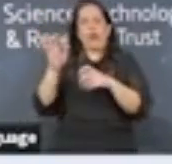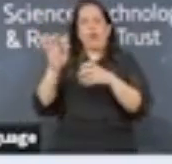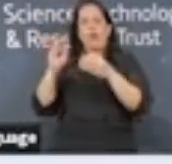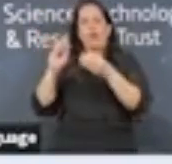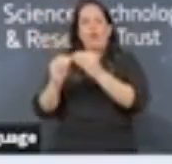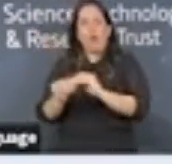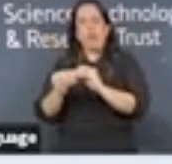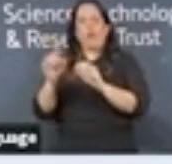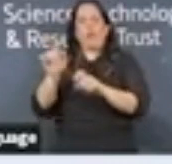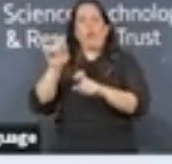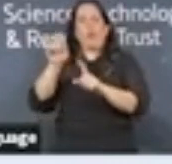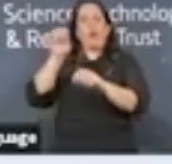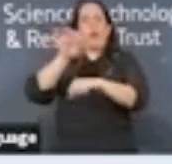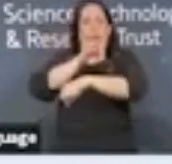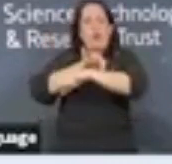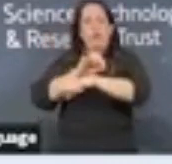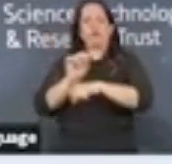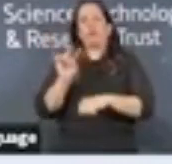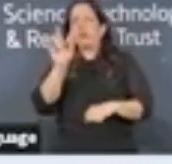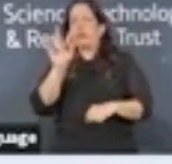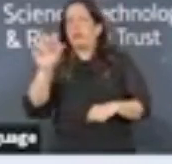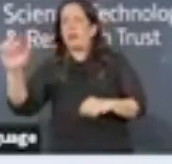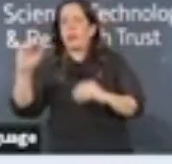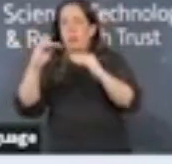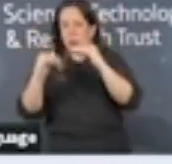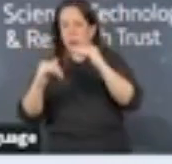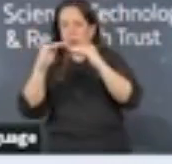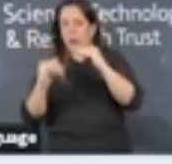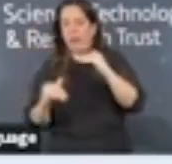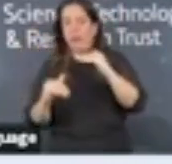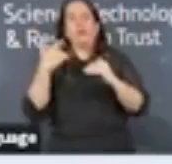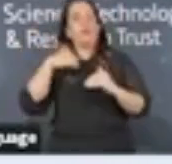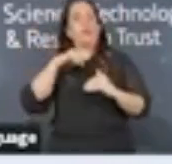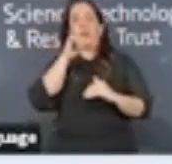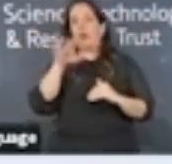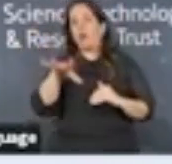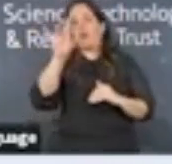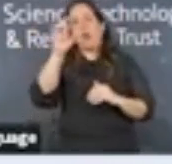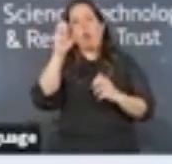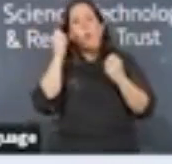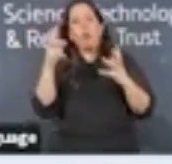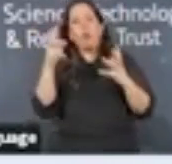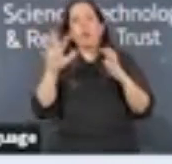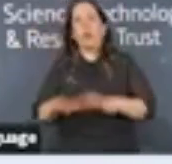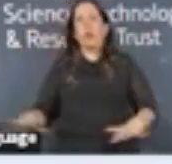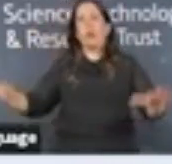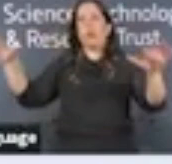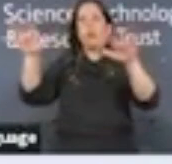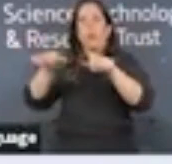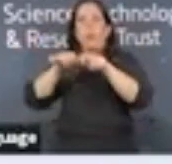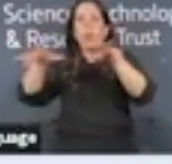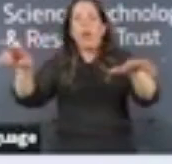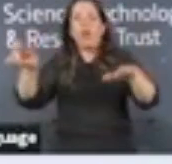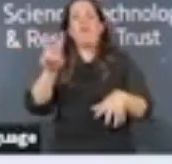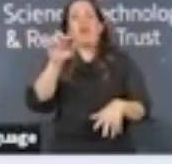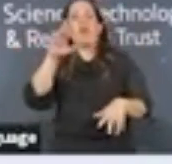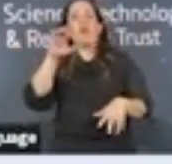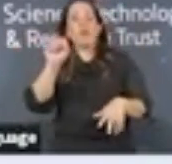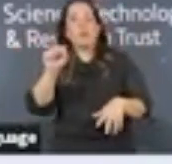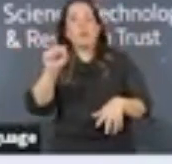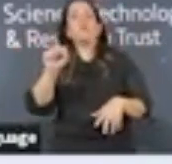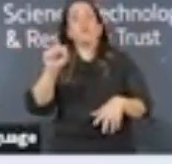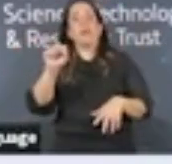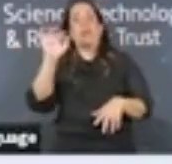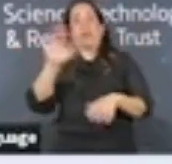o 3, pues no encontramos mucha circulación de virus. De hecho, se evita